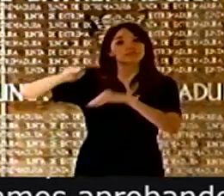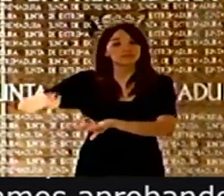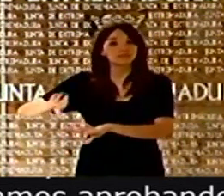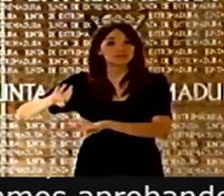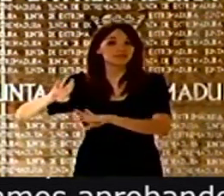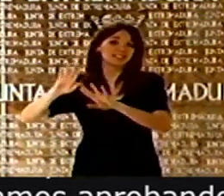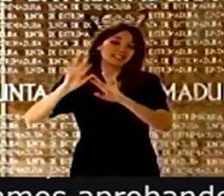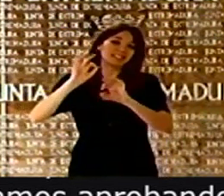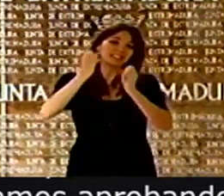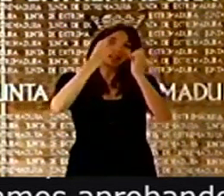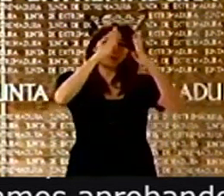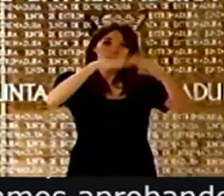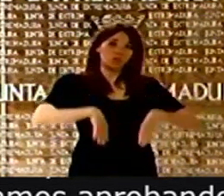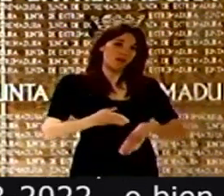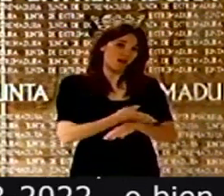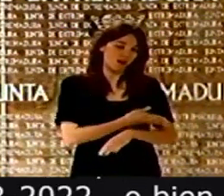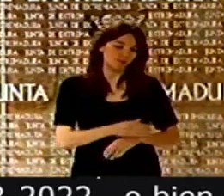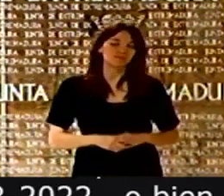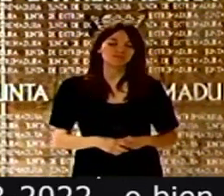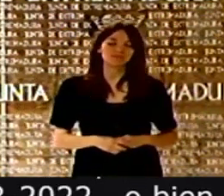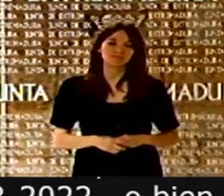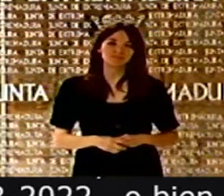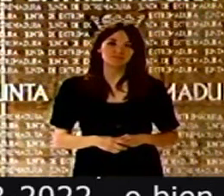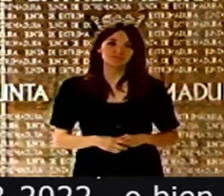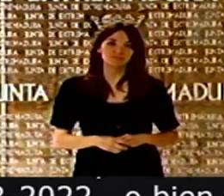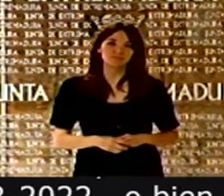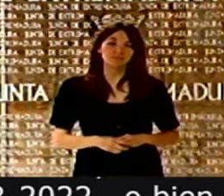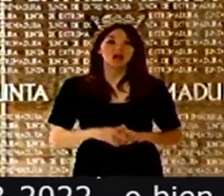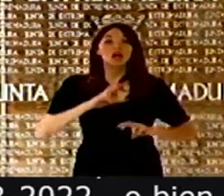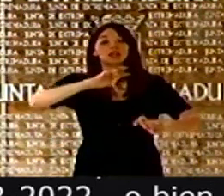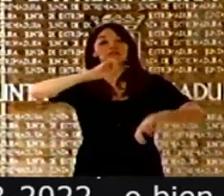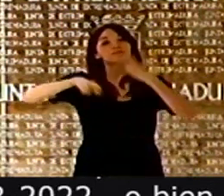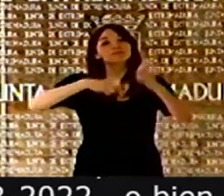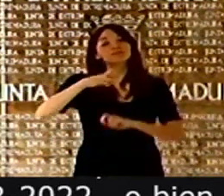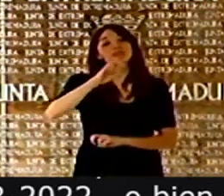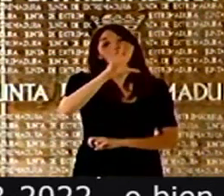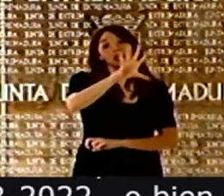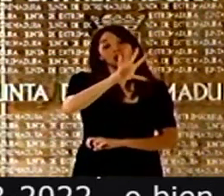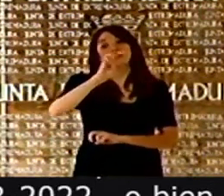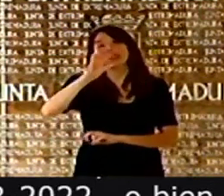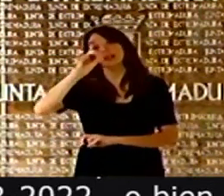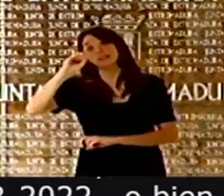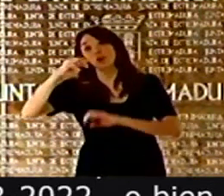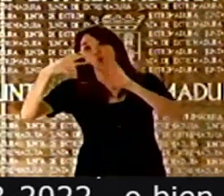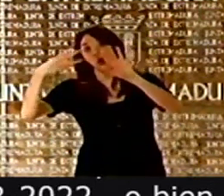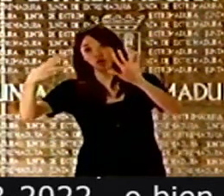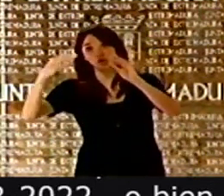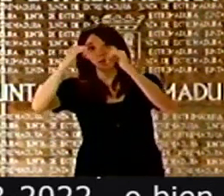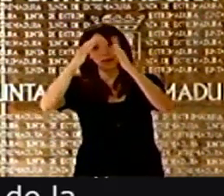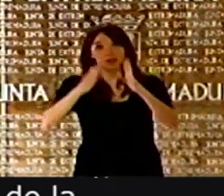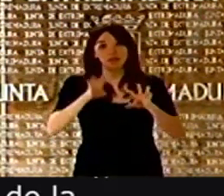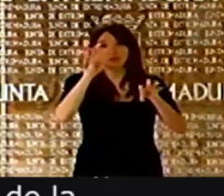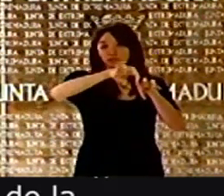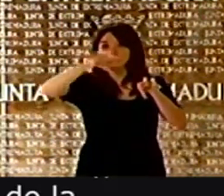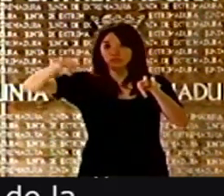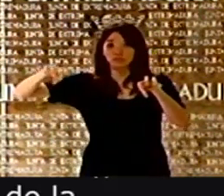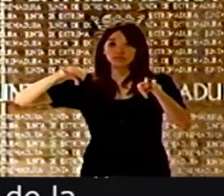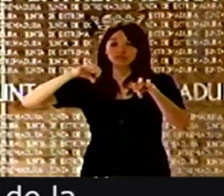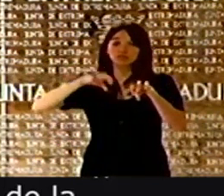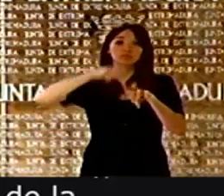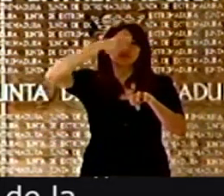viviendas demolidas. Se trata de la rehabilitación de 508 viviendas que quedarían repartidas por